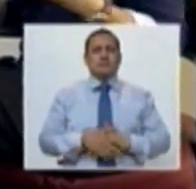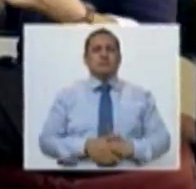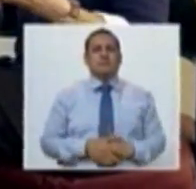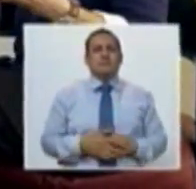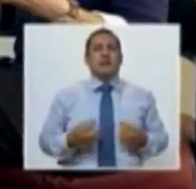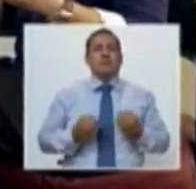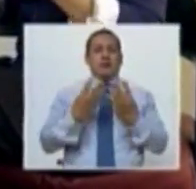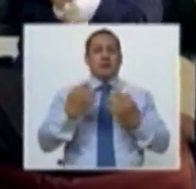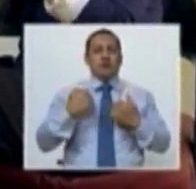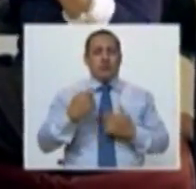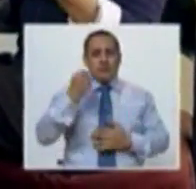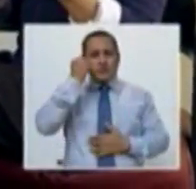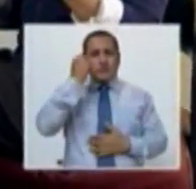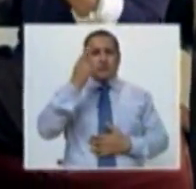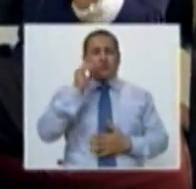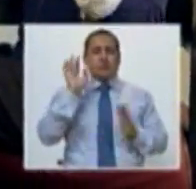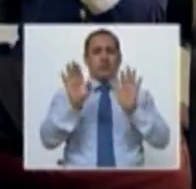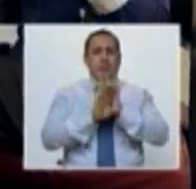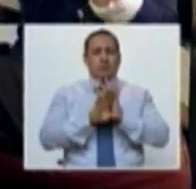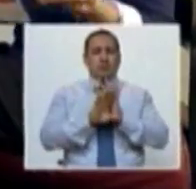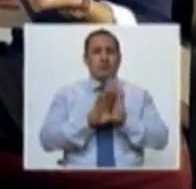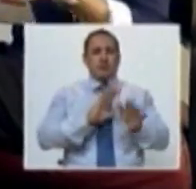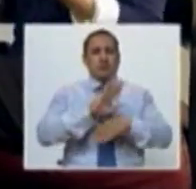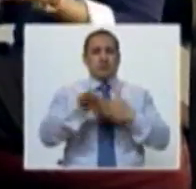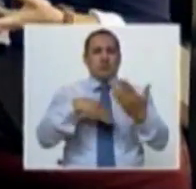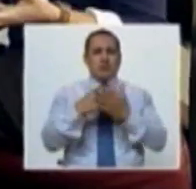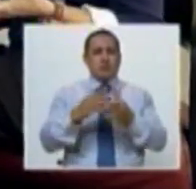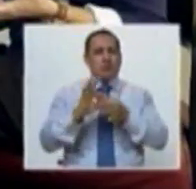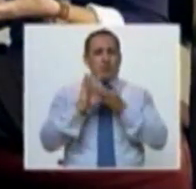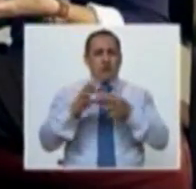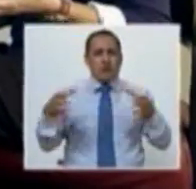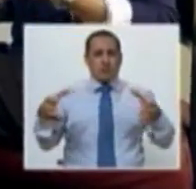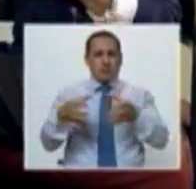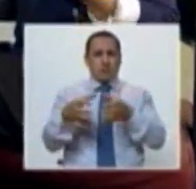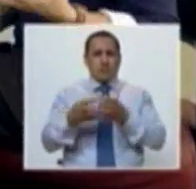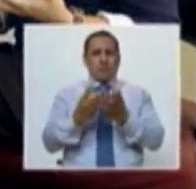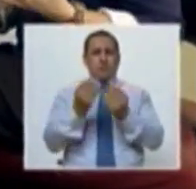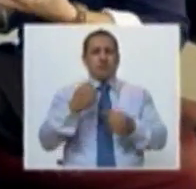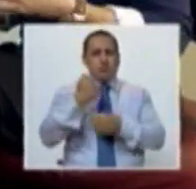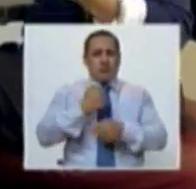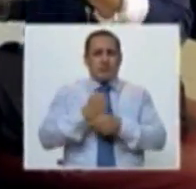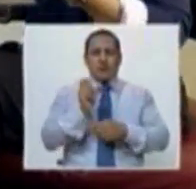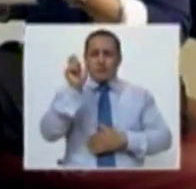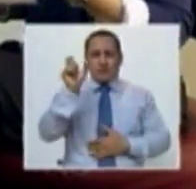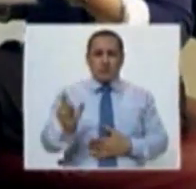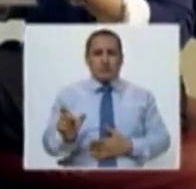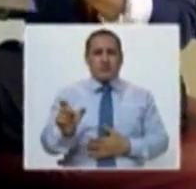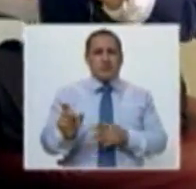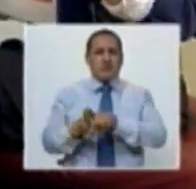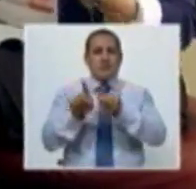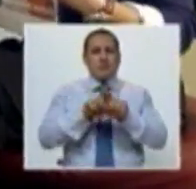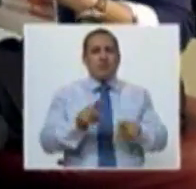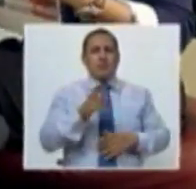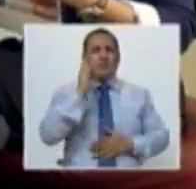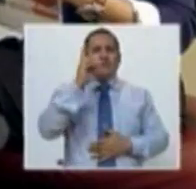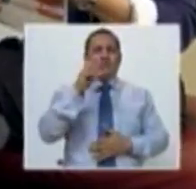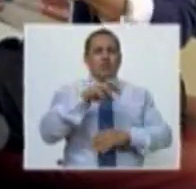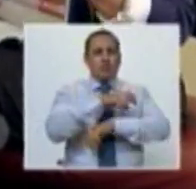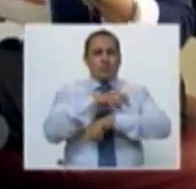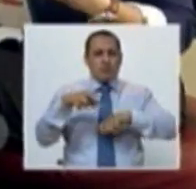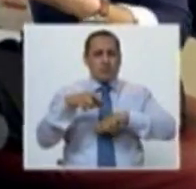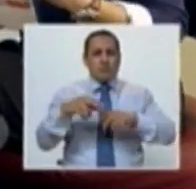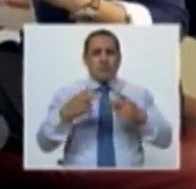Bueno, entiendo que ha estado totalmente involucrado también por sus quehaceres, por su actividad, por su profesión